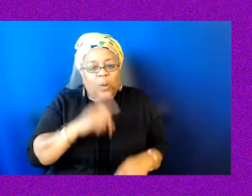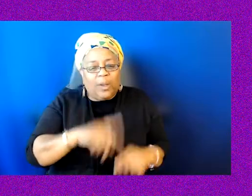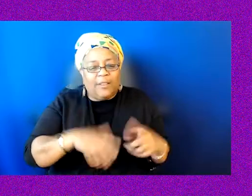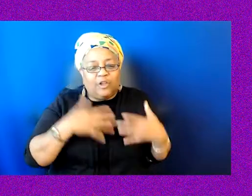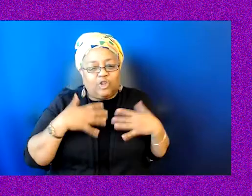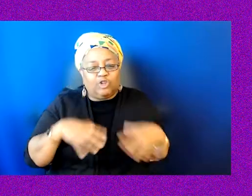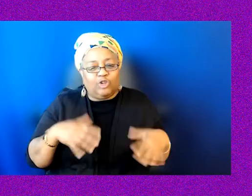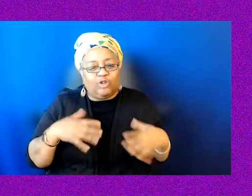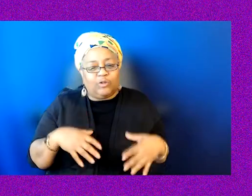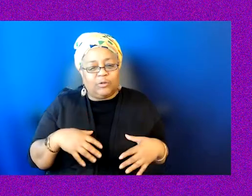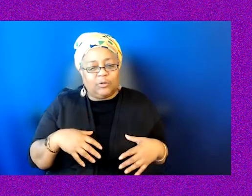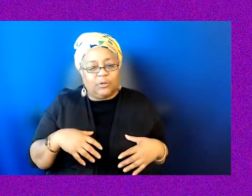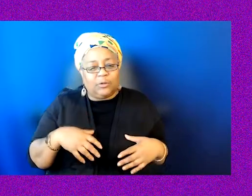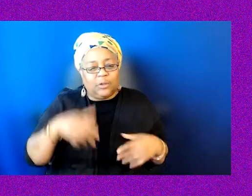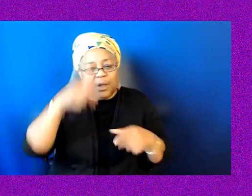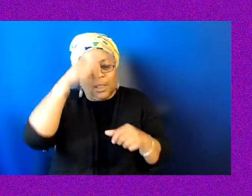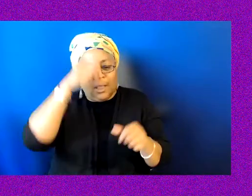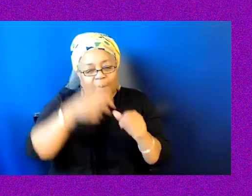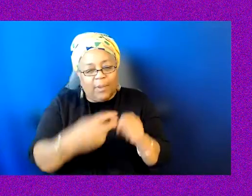tobacco